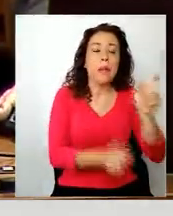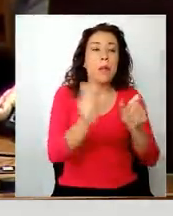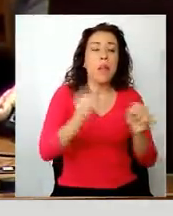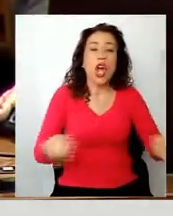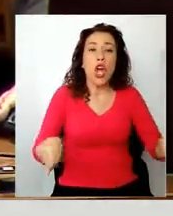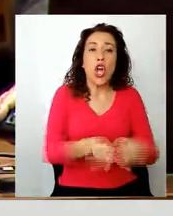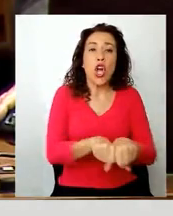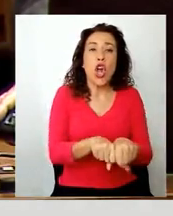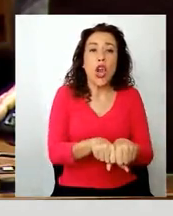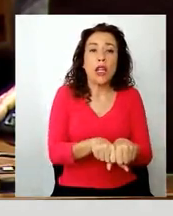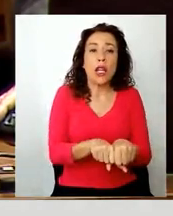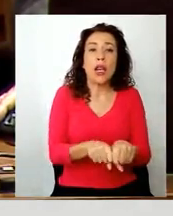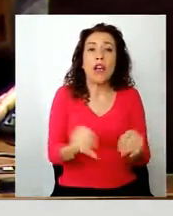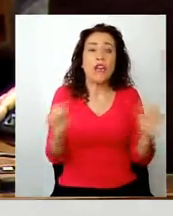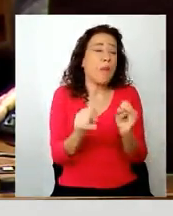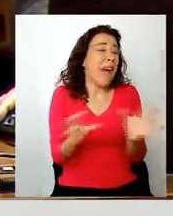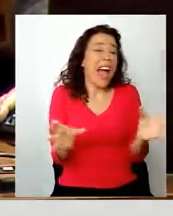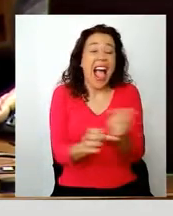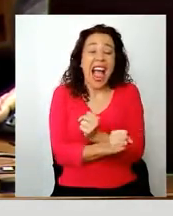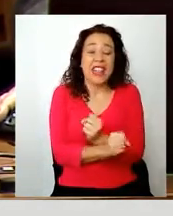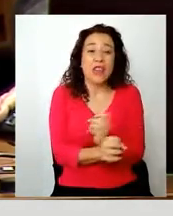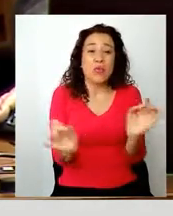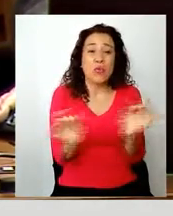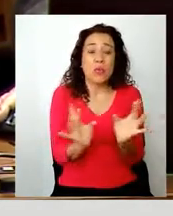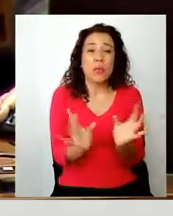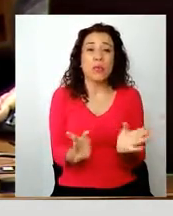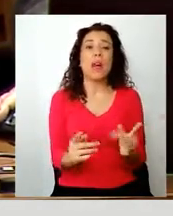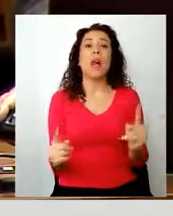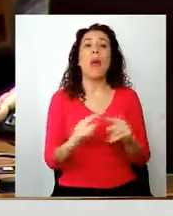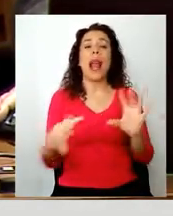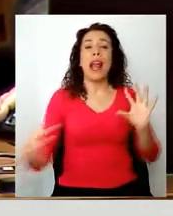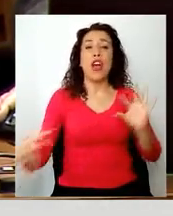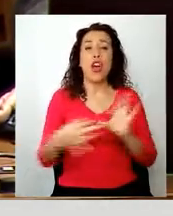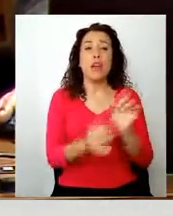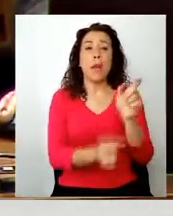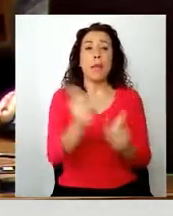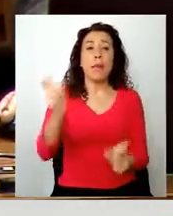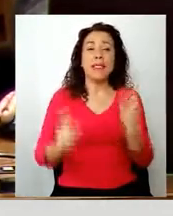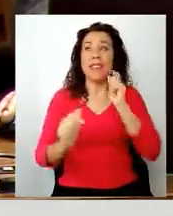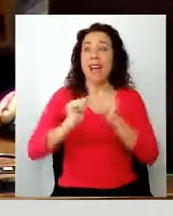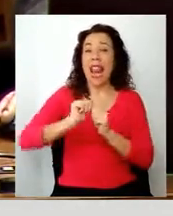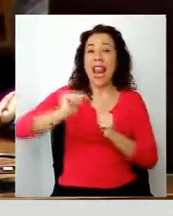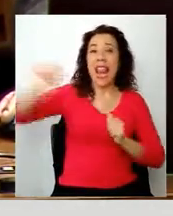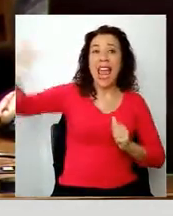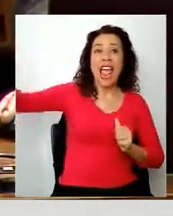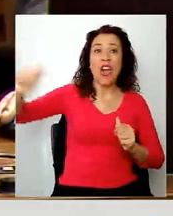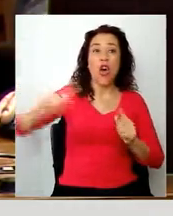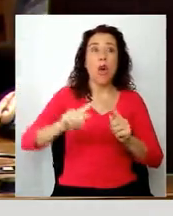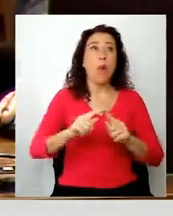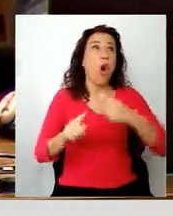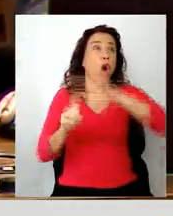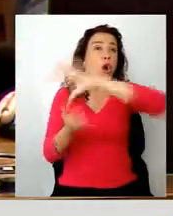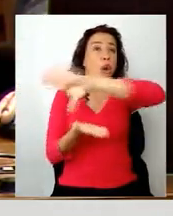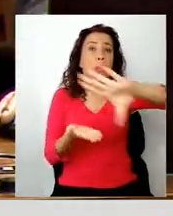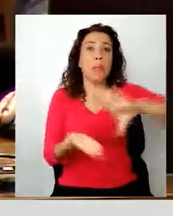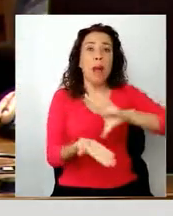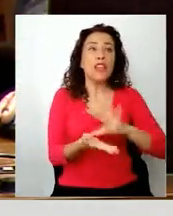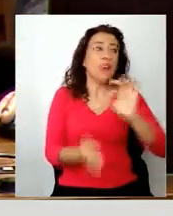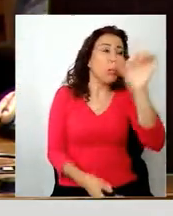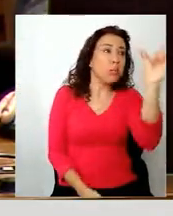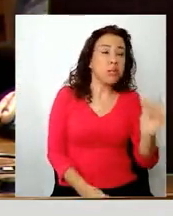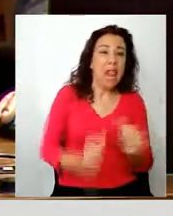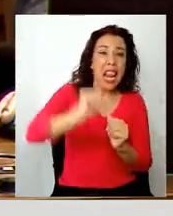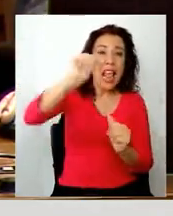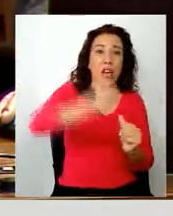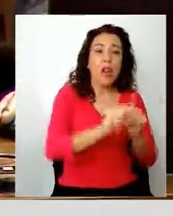de forma inmediata ya acercado a individuos que se encontraban distantes geográficamente esto presidente ha transformado radicalmente